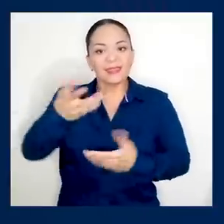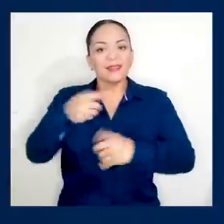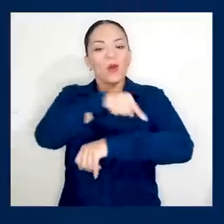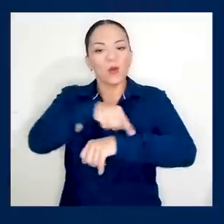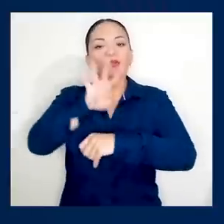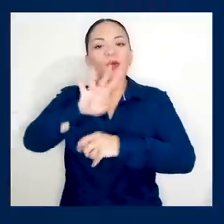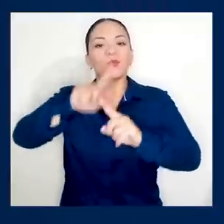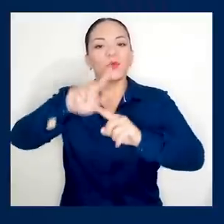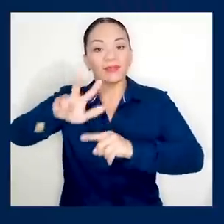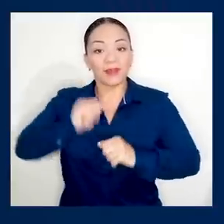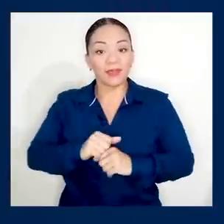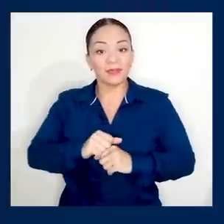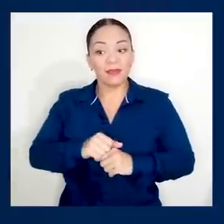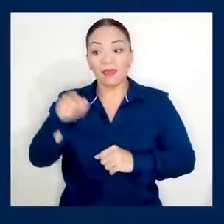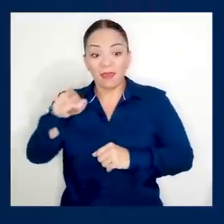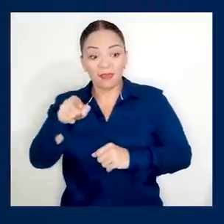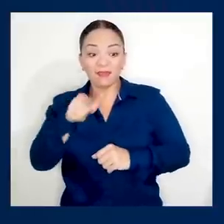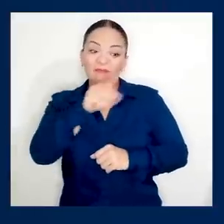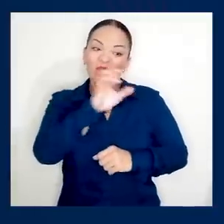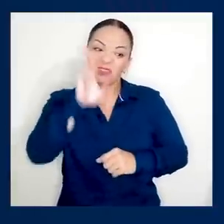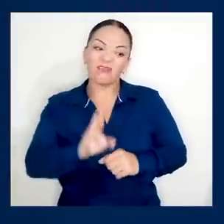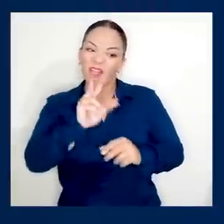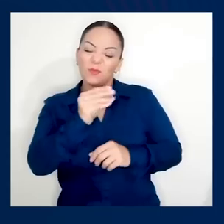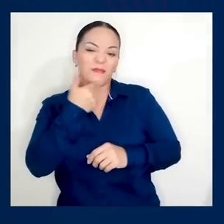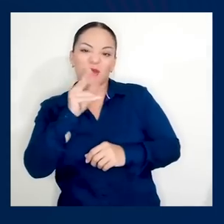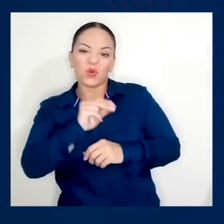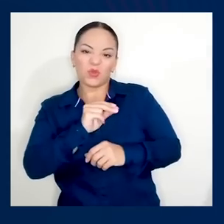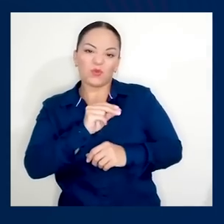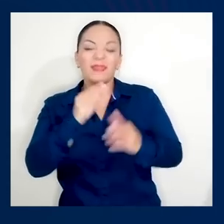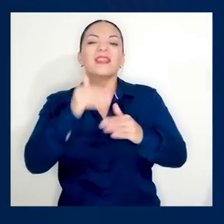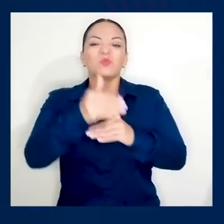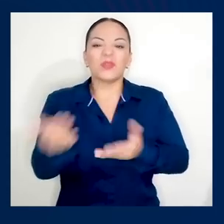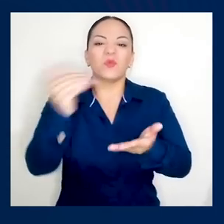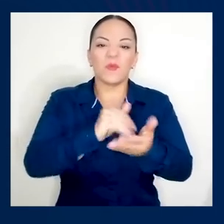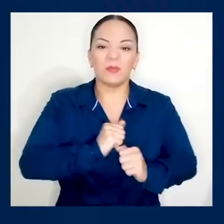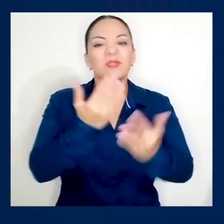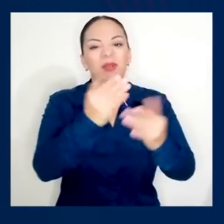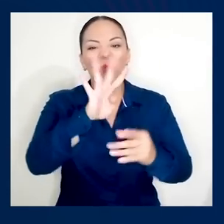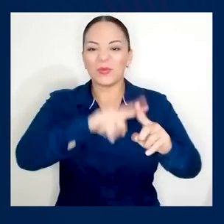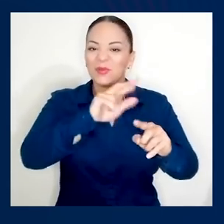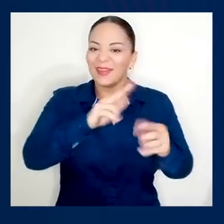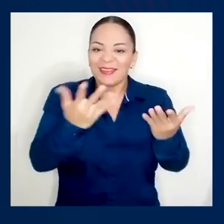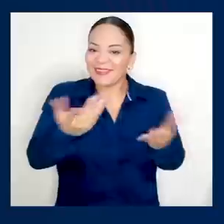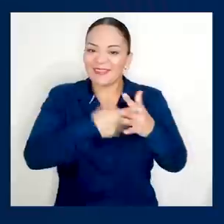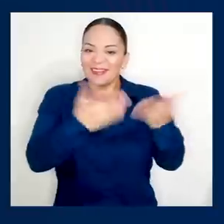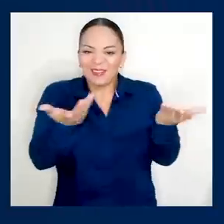las jornadas 4x3 se nos sigan yendo y nos sigan diciendo, cuando arregle eso, volvemos.